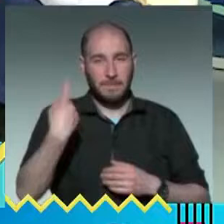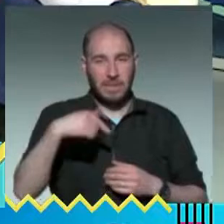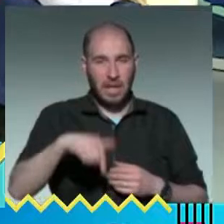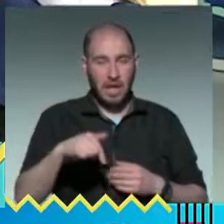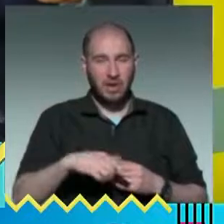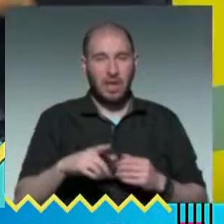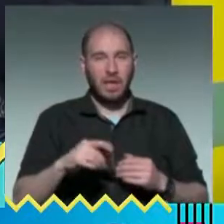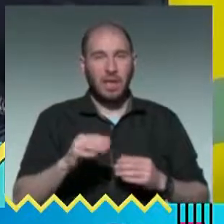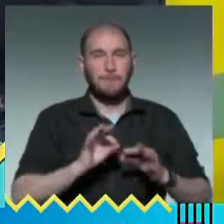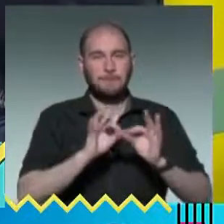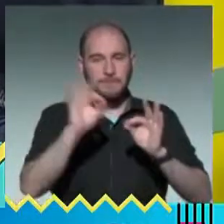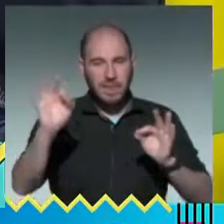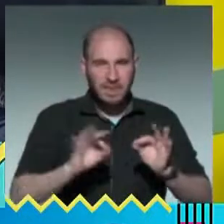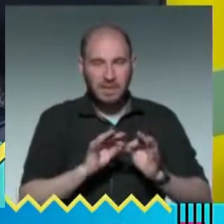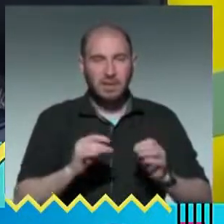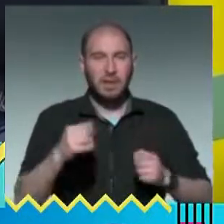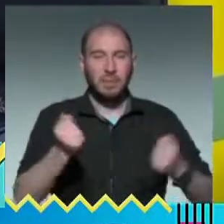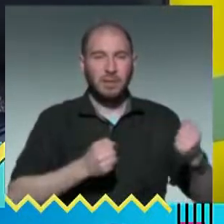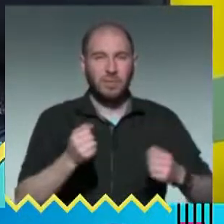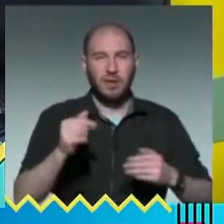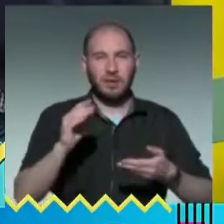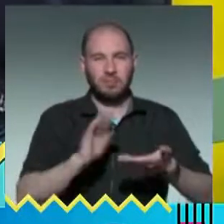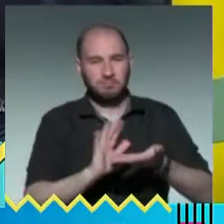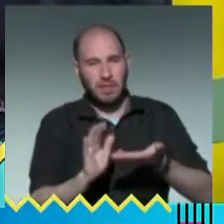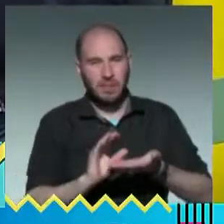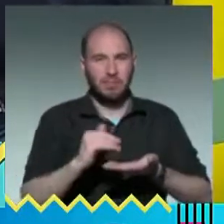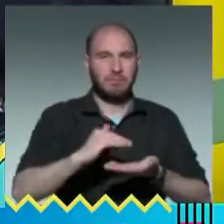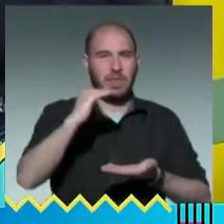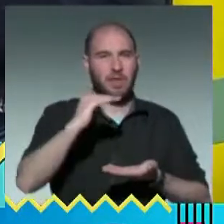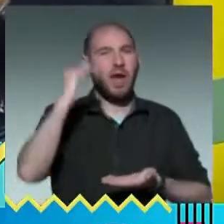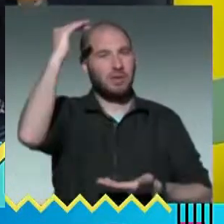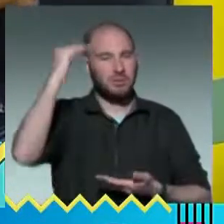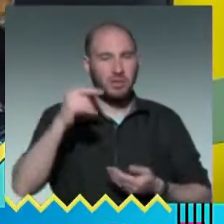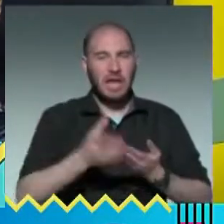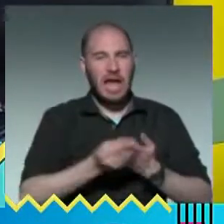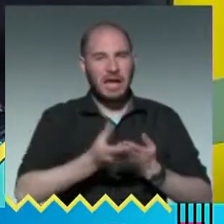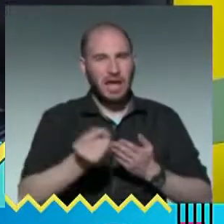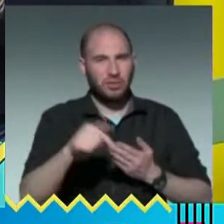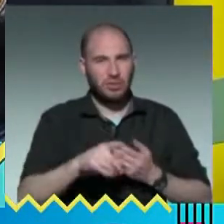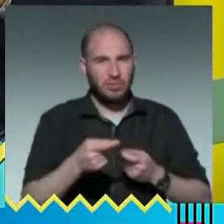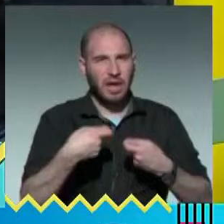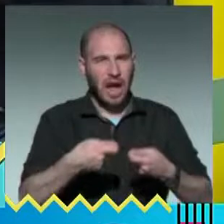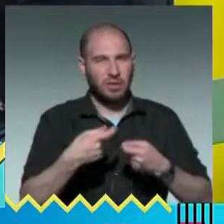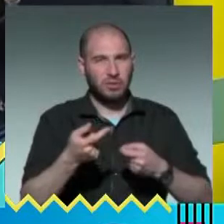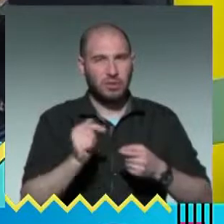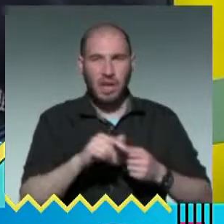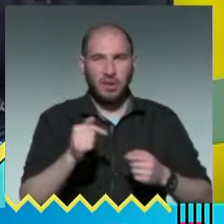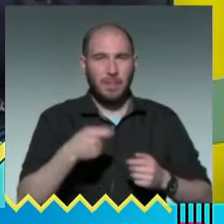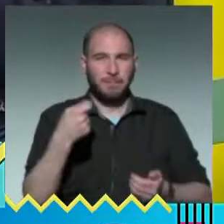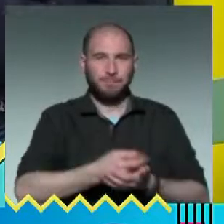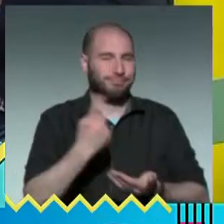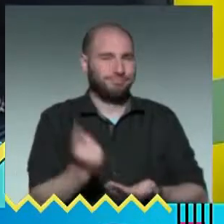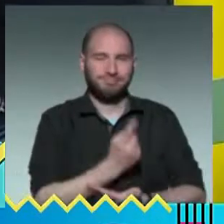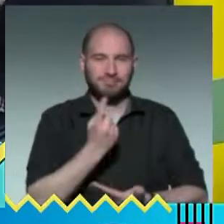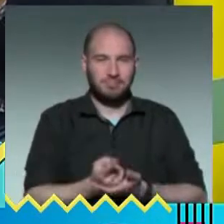que son por medidas, son vehículos de una gama media alta. Estos vehículos tienen un costo de mercado que escapa hoy en día a nuestra